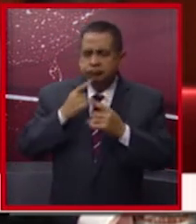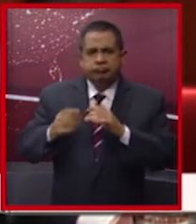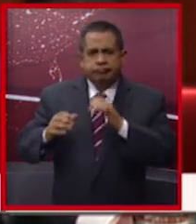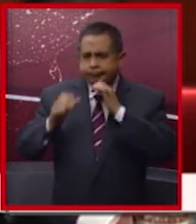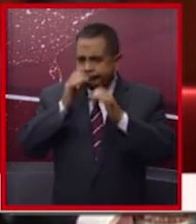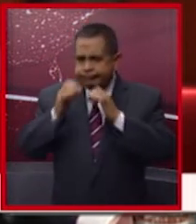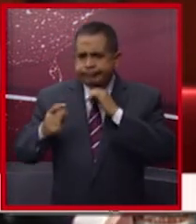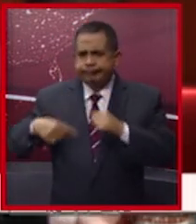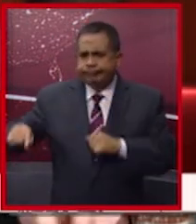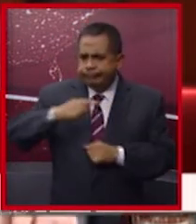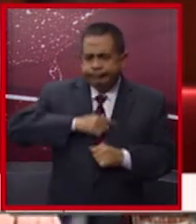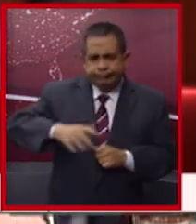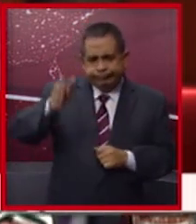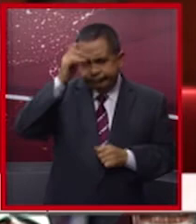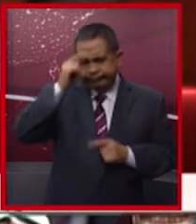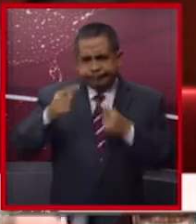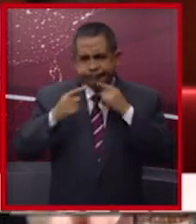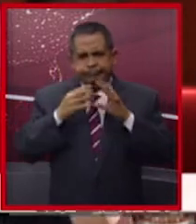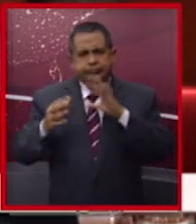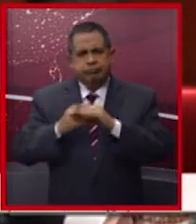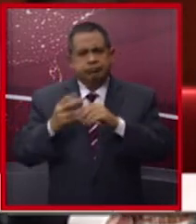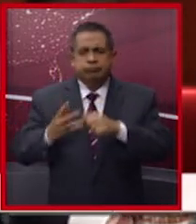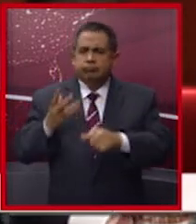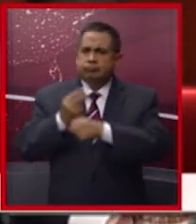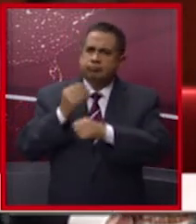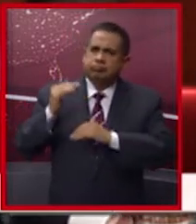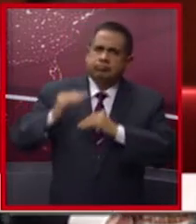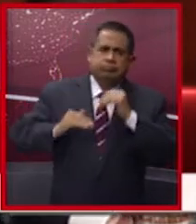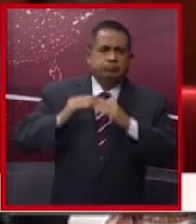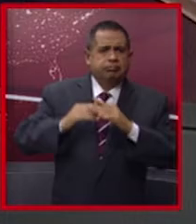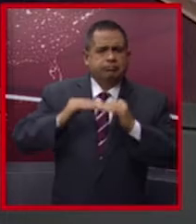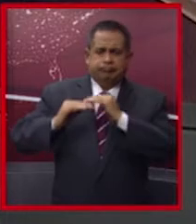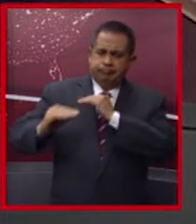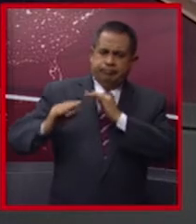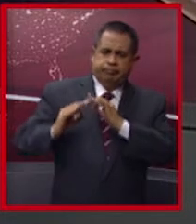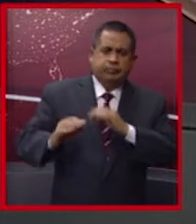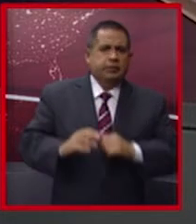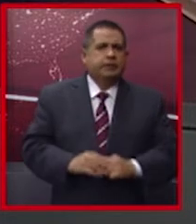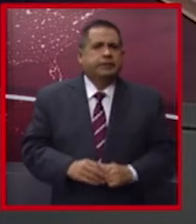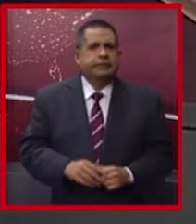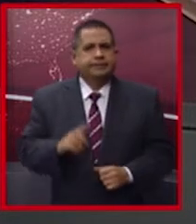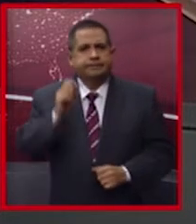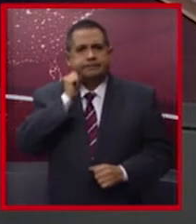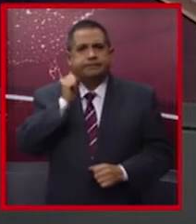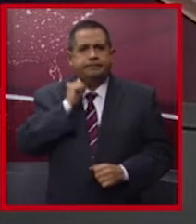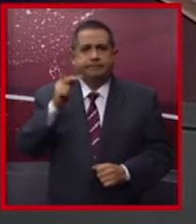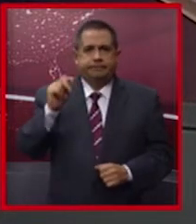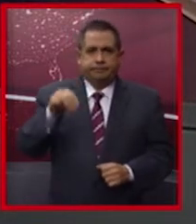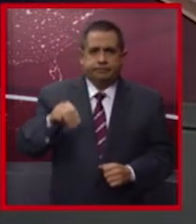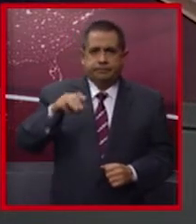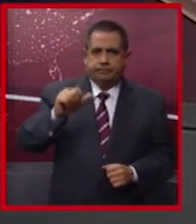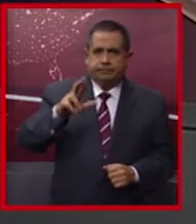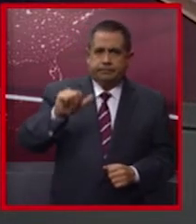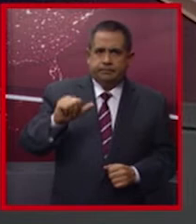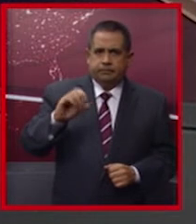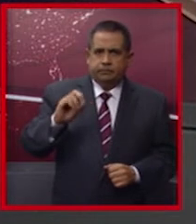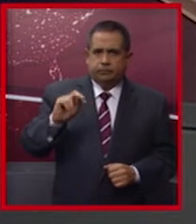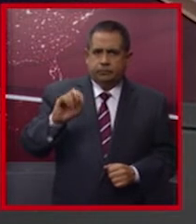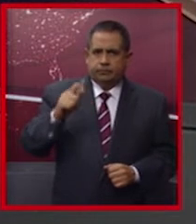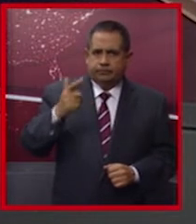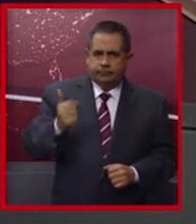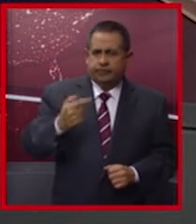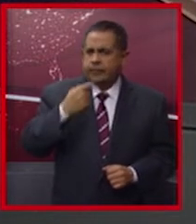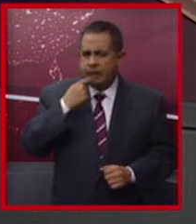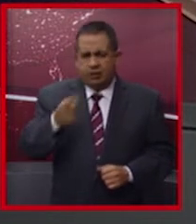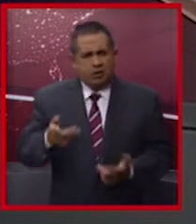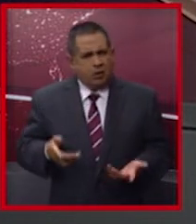fuerza de consensar y por fuerza de construir un mejor equilibrio político. La senadora del PAN, María del Pilar Ortega Martínez, criticó